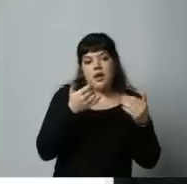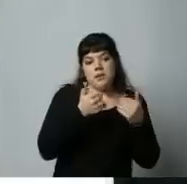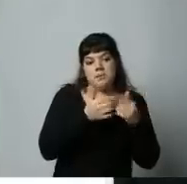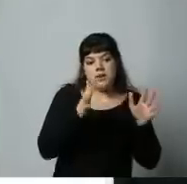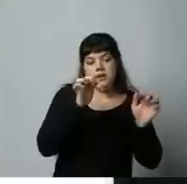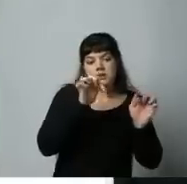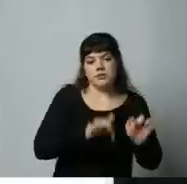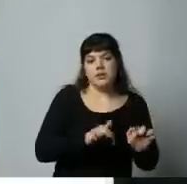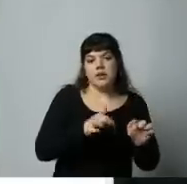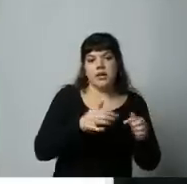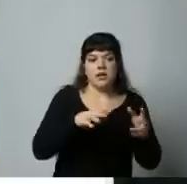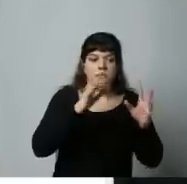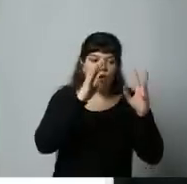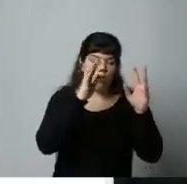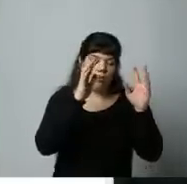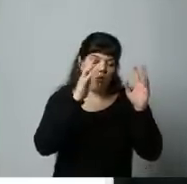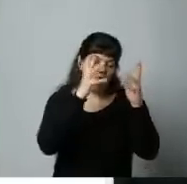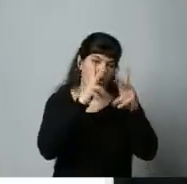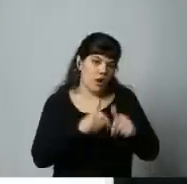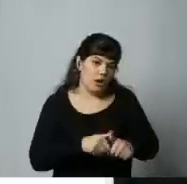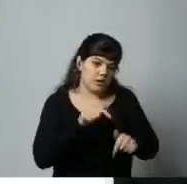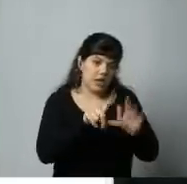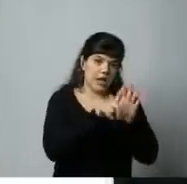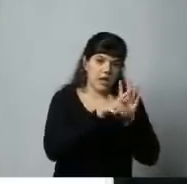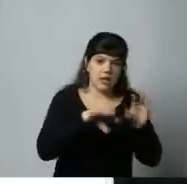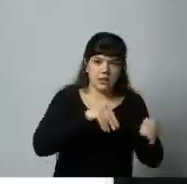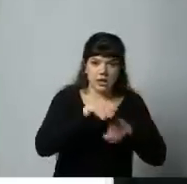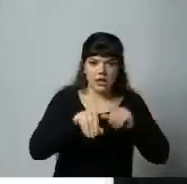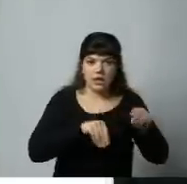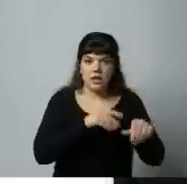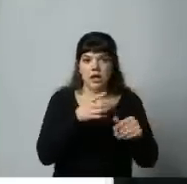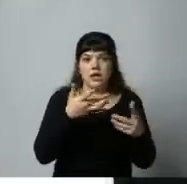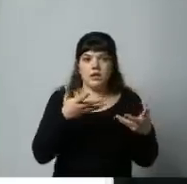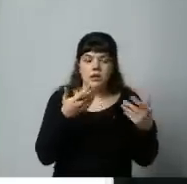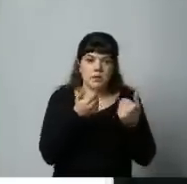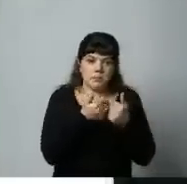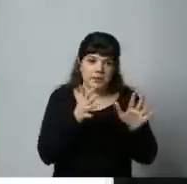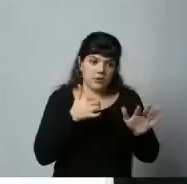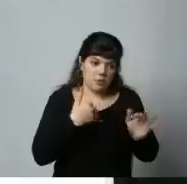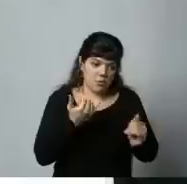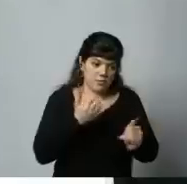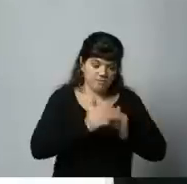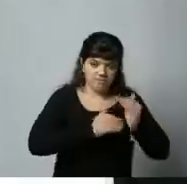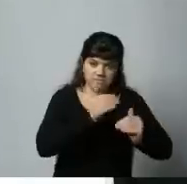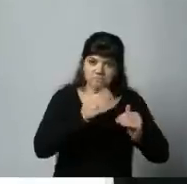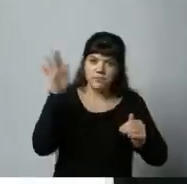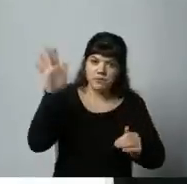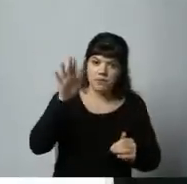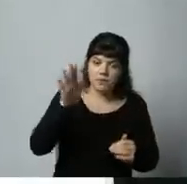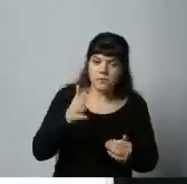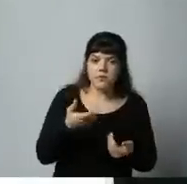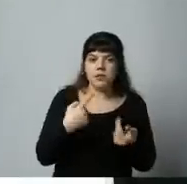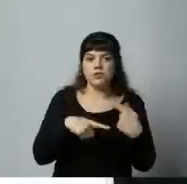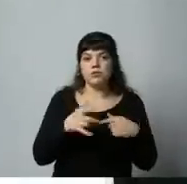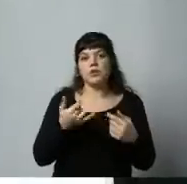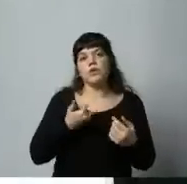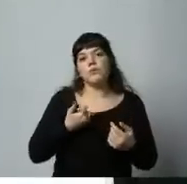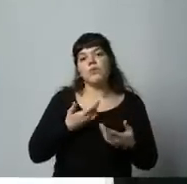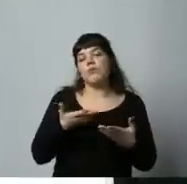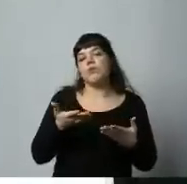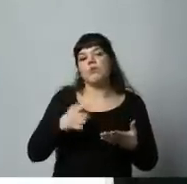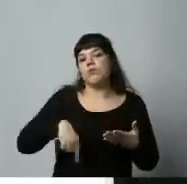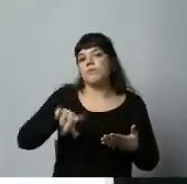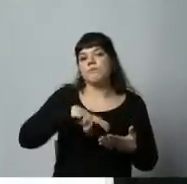ley de ordenamiento territorial del 2008 nos permitía compensar la deuda Entonces como eran deudoras